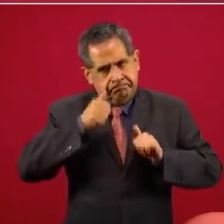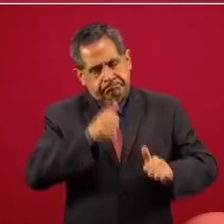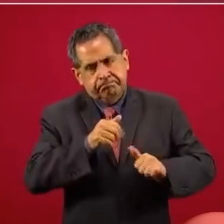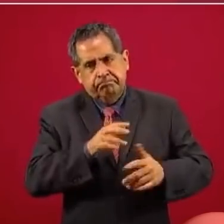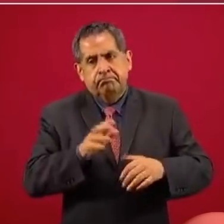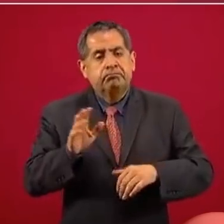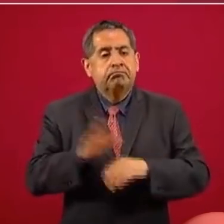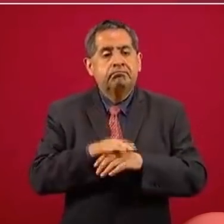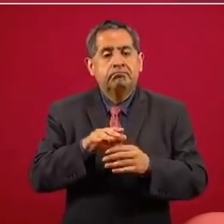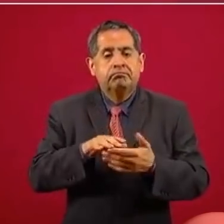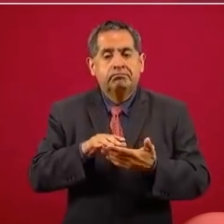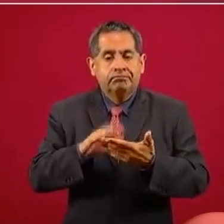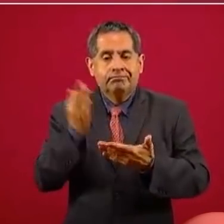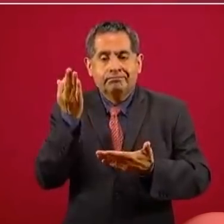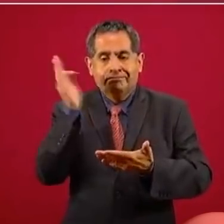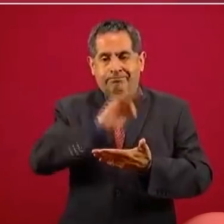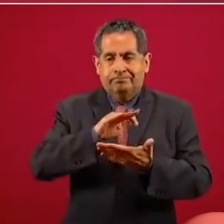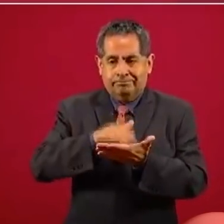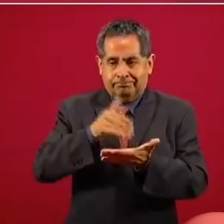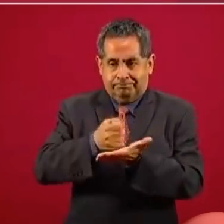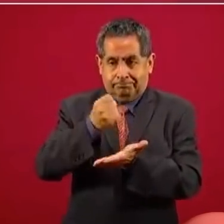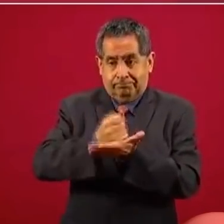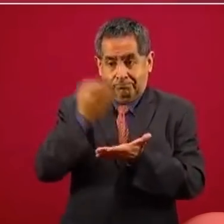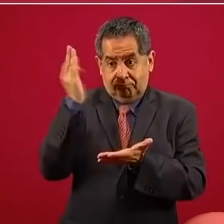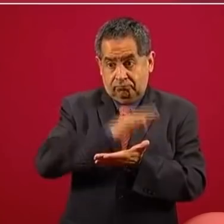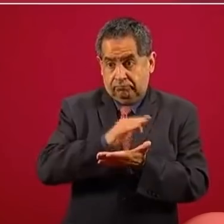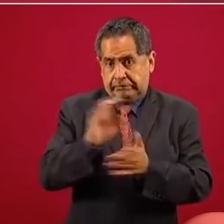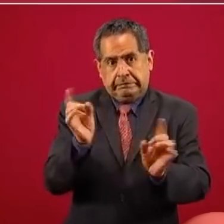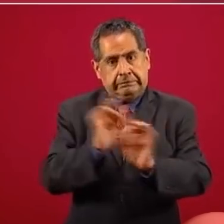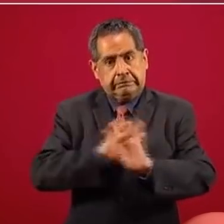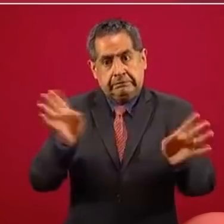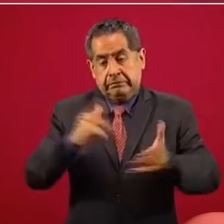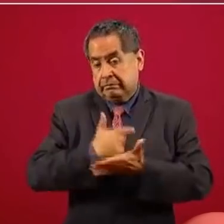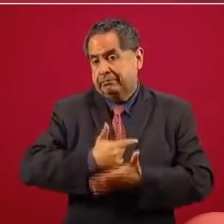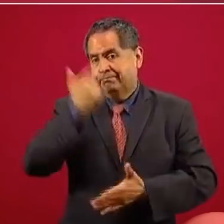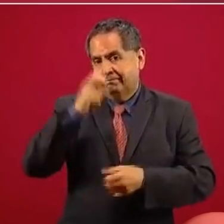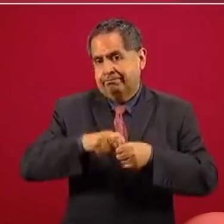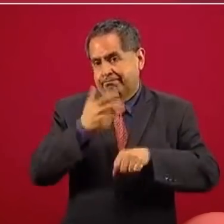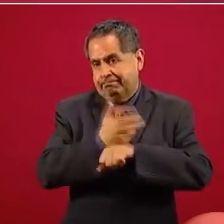la falsificación de documentos oficiales en Estados Unidos es un delito grave.